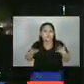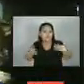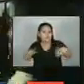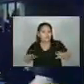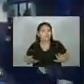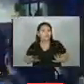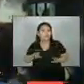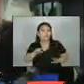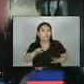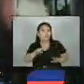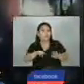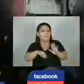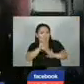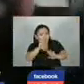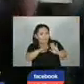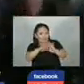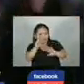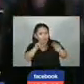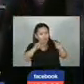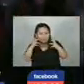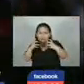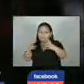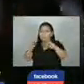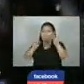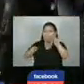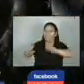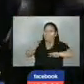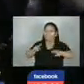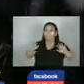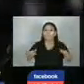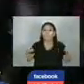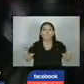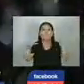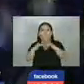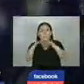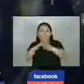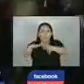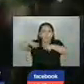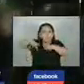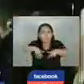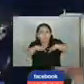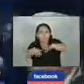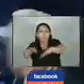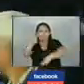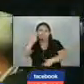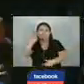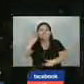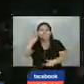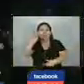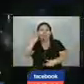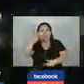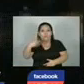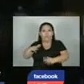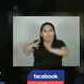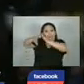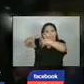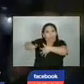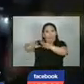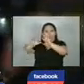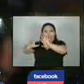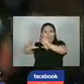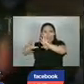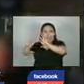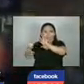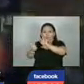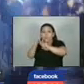ha incrementado este tipo de hallazgos vemos también como en la zona del Río Bravo en un islote fueron abandonados ocho migrantes